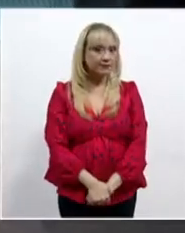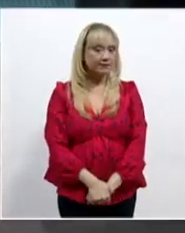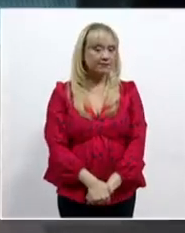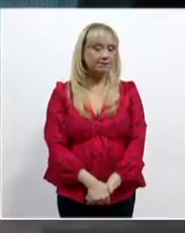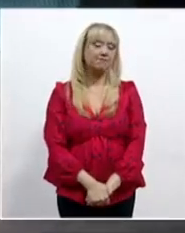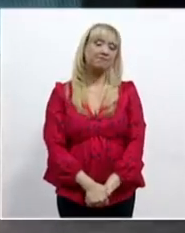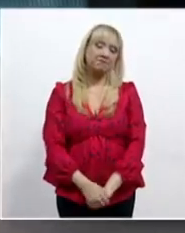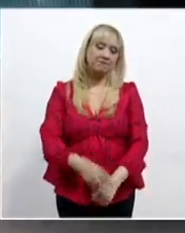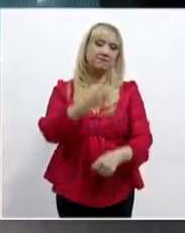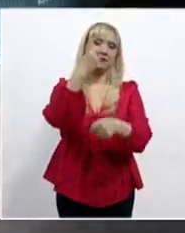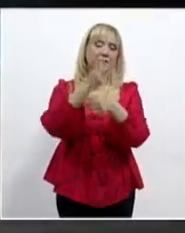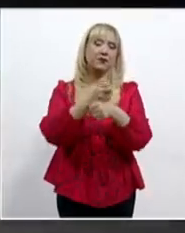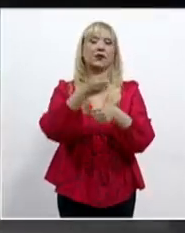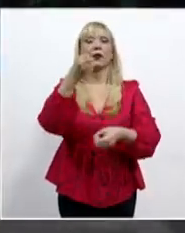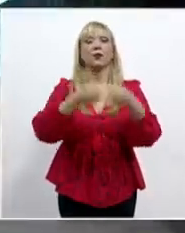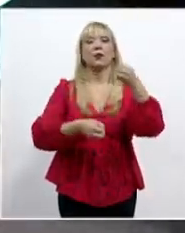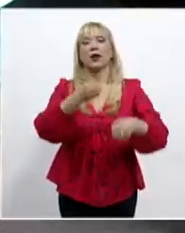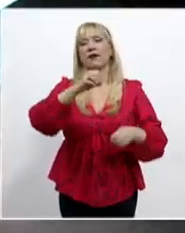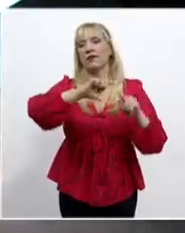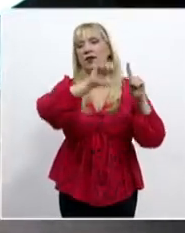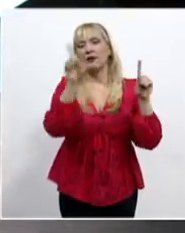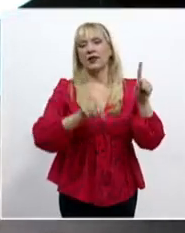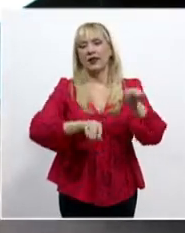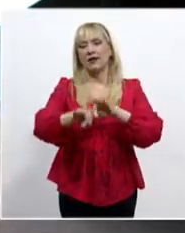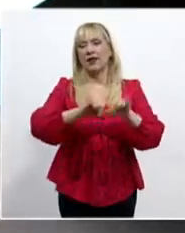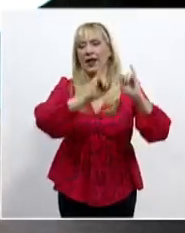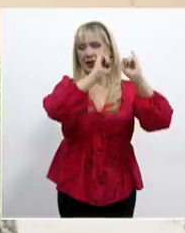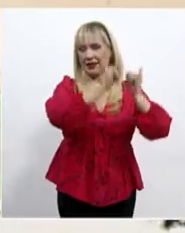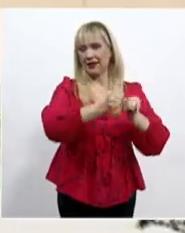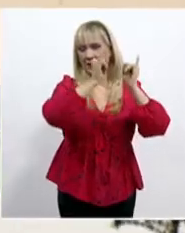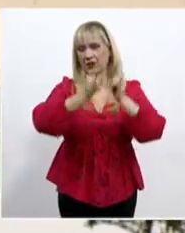El segundo Tribunal Laboral Federal de Asuntos Individuales con